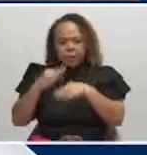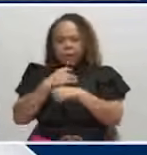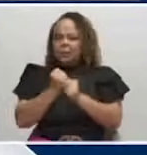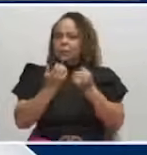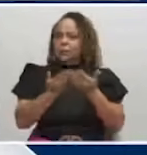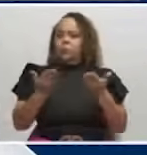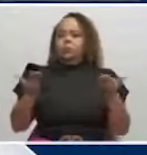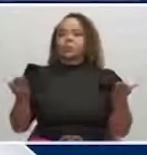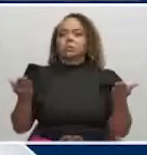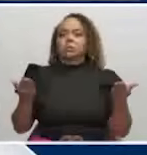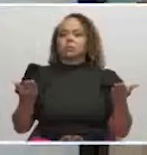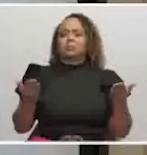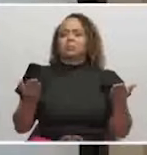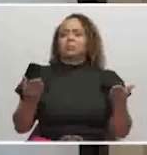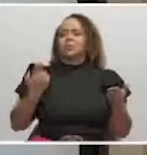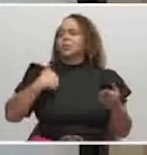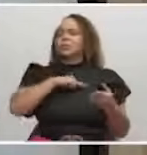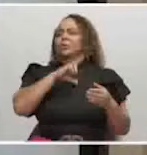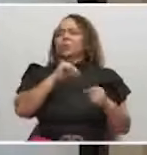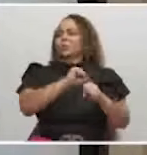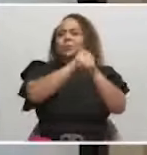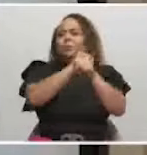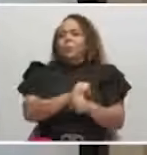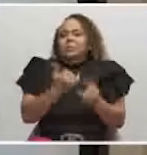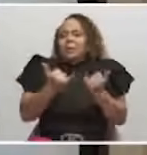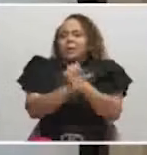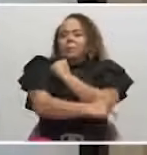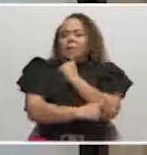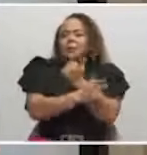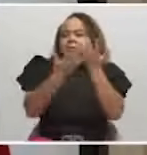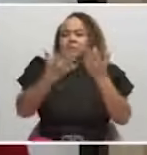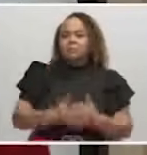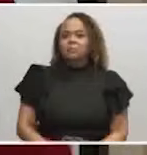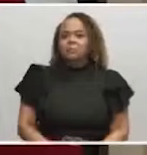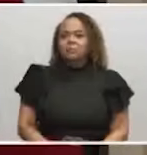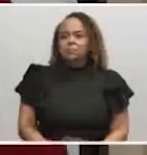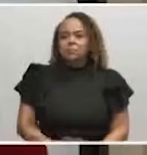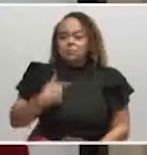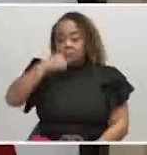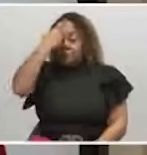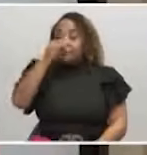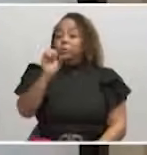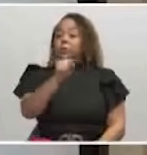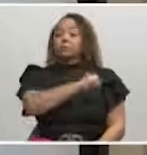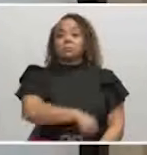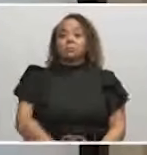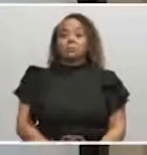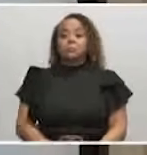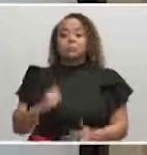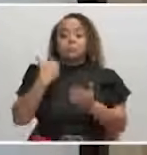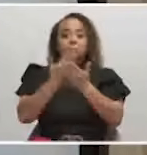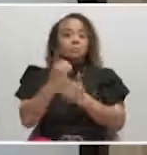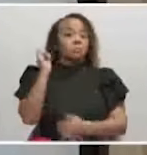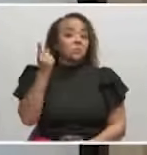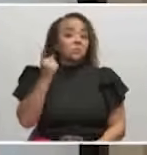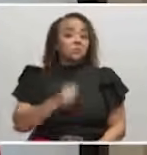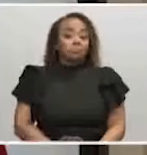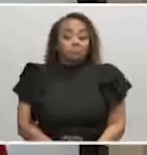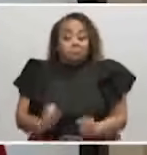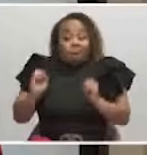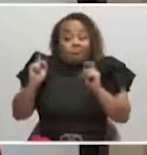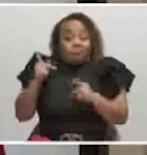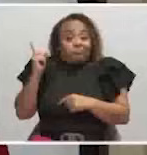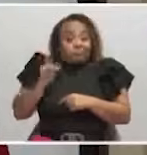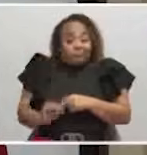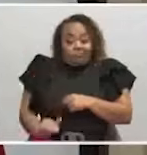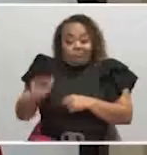cosas que no estamos acostumbrados acá en el país. Yo creo que sí, la llegada de Brian. Bueno, Brian